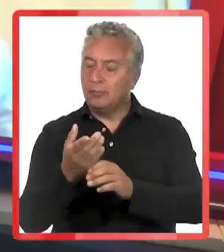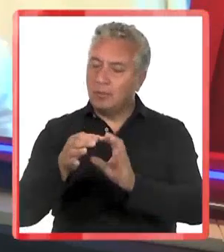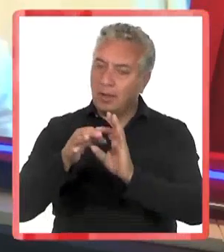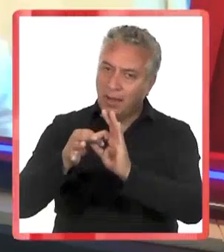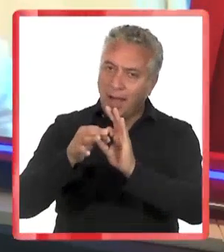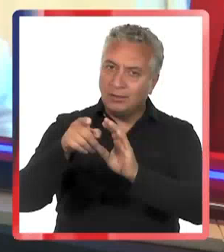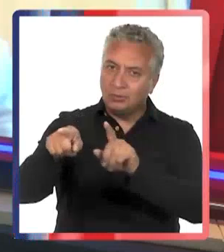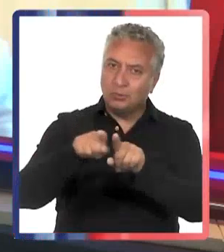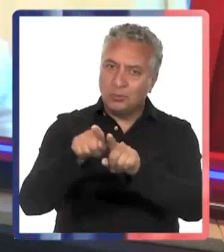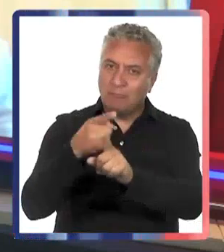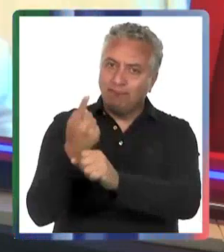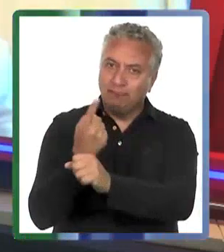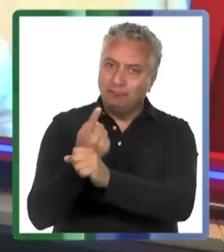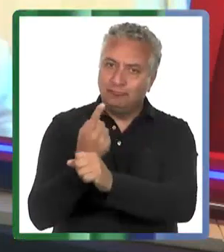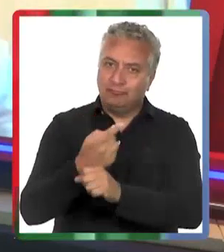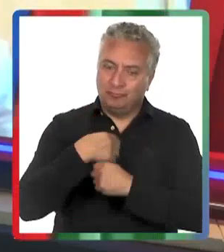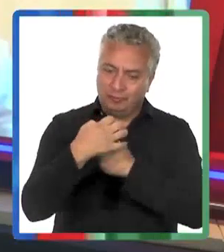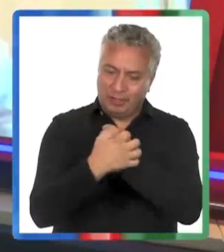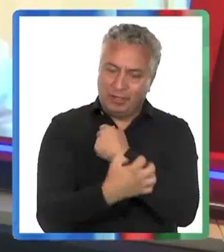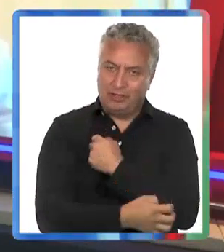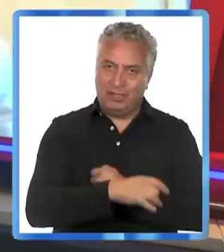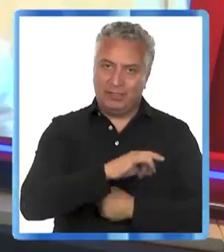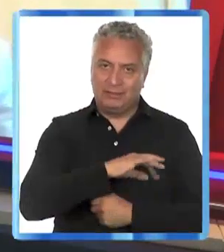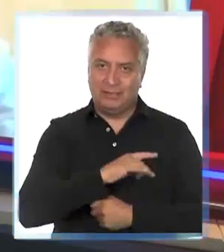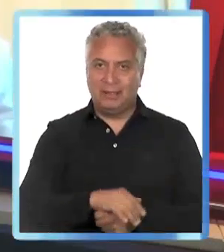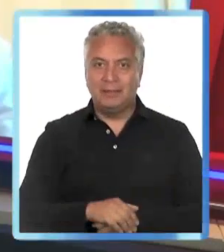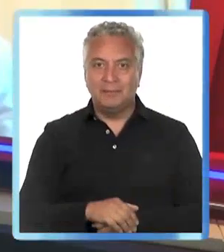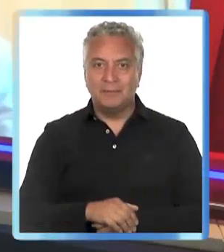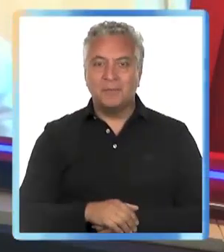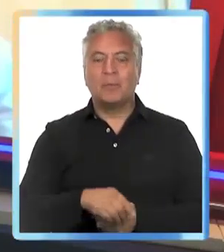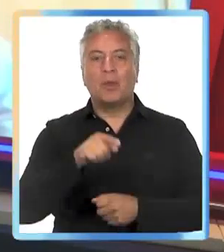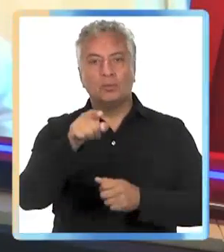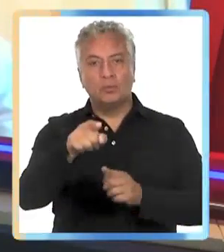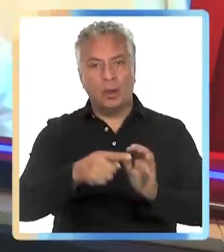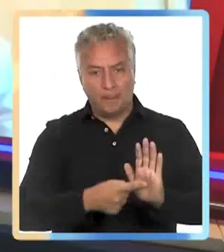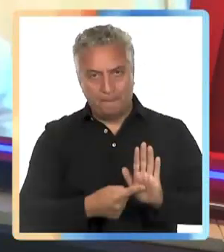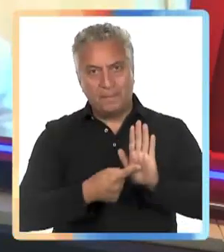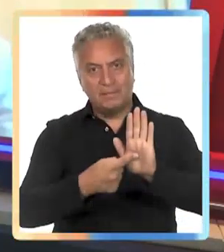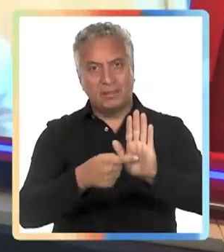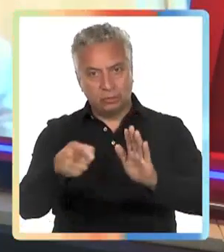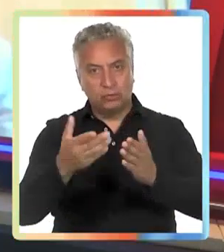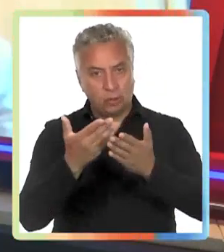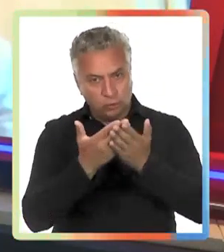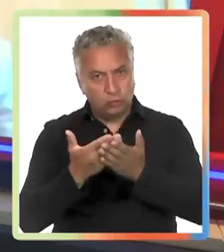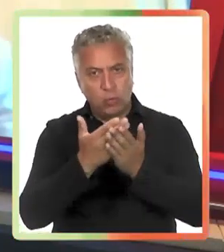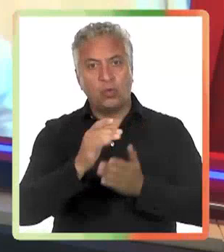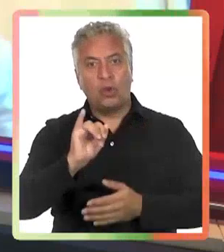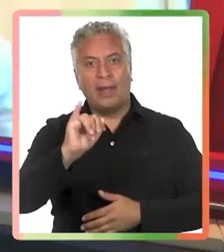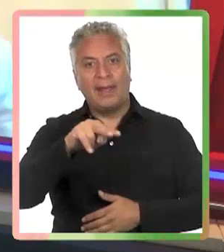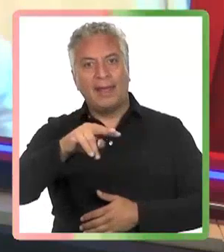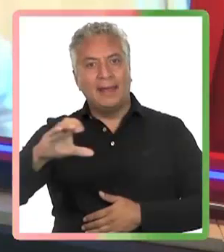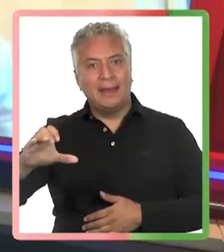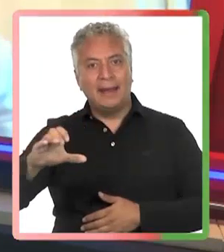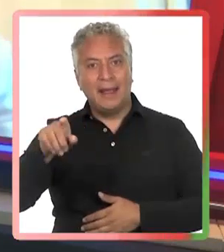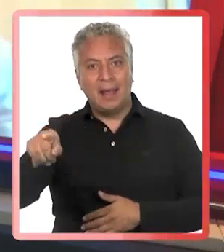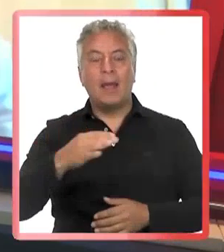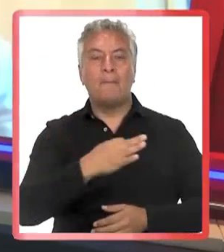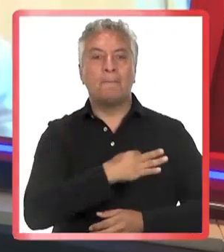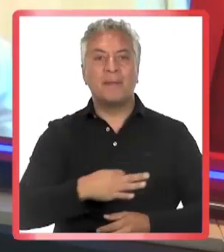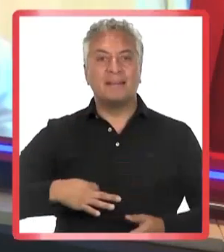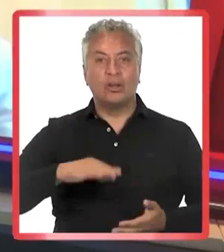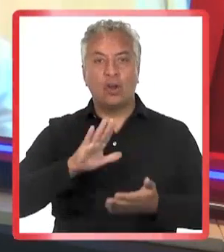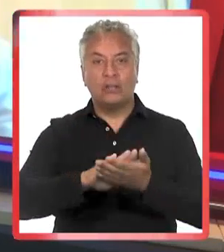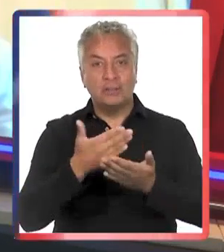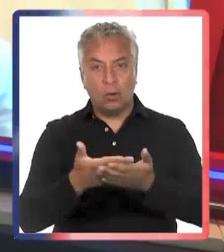usted por conversar con las regiones de Chile. Lo primero que me gustaría preguntarle, decíamos en la presentación que este estudio del Instituto Nacional de